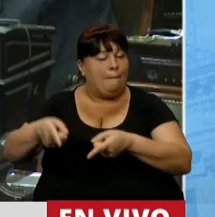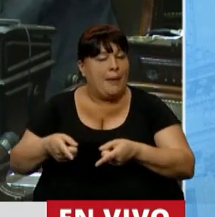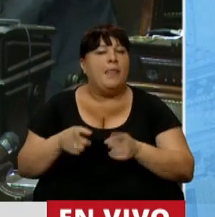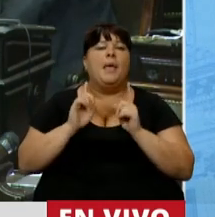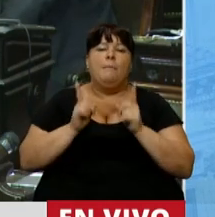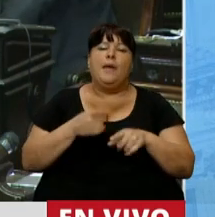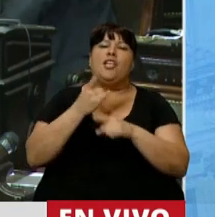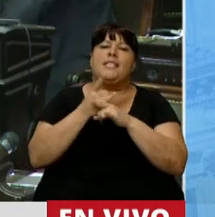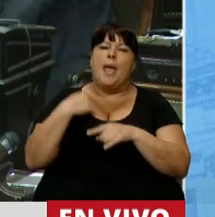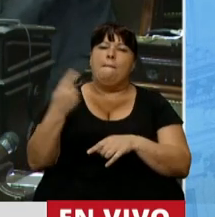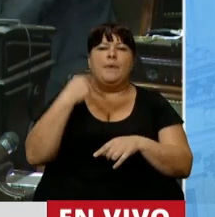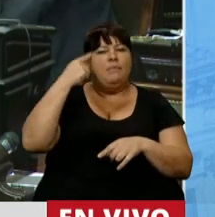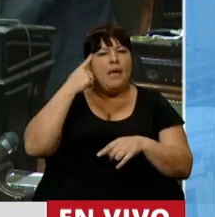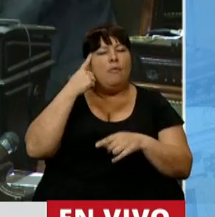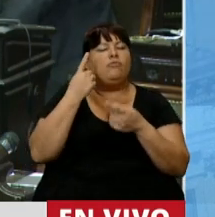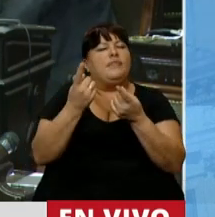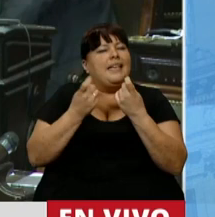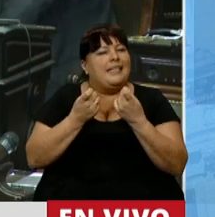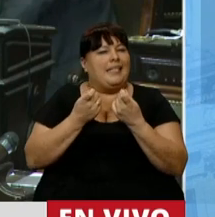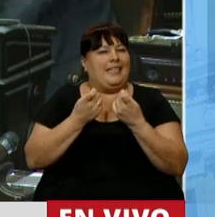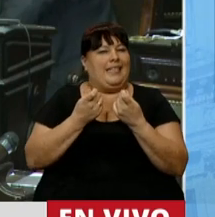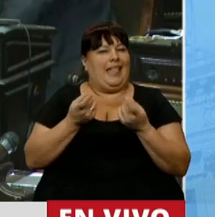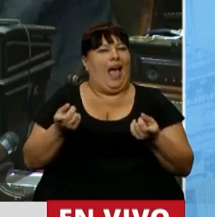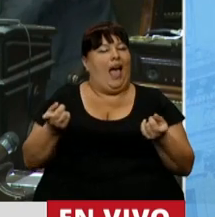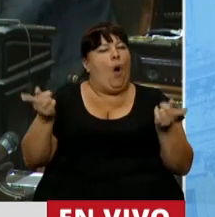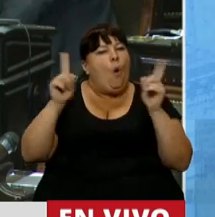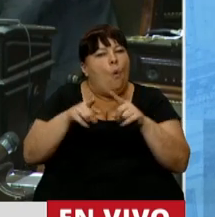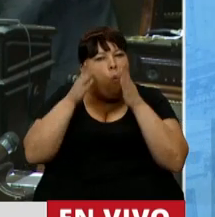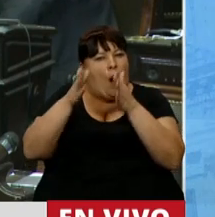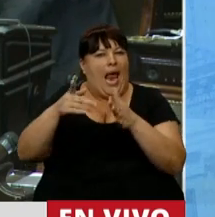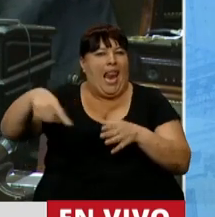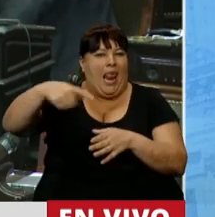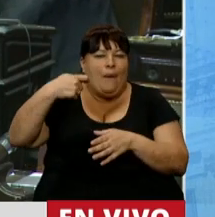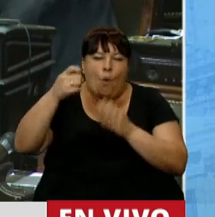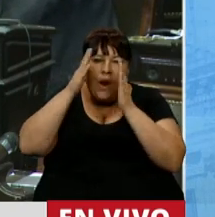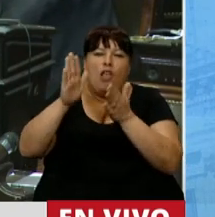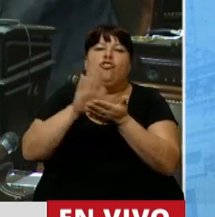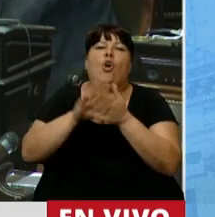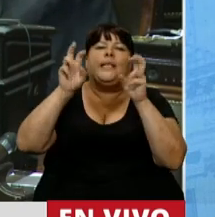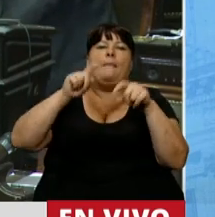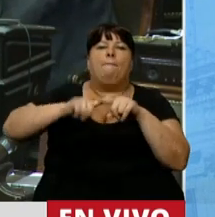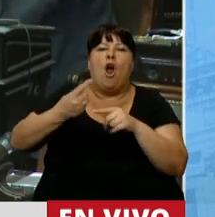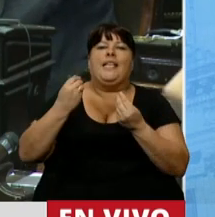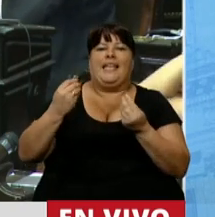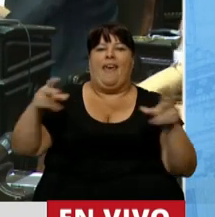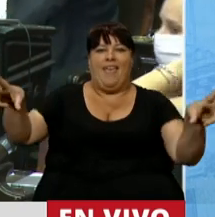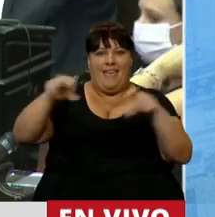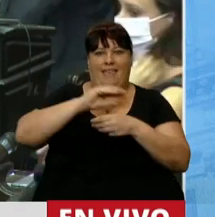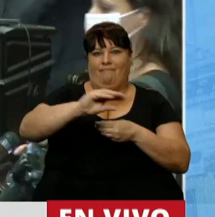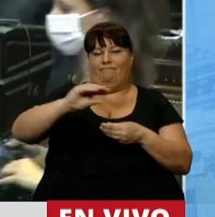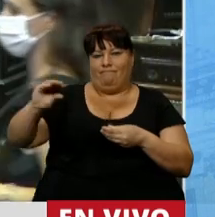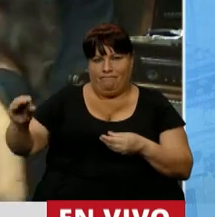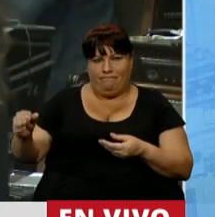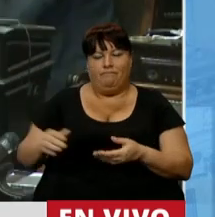siempre hemos estado considerando la necesidad de devolverle la centralidad a los adultos mayores en materia de política de distribución del ingreso en la